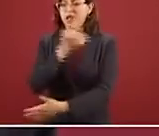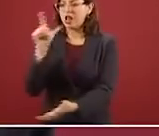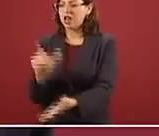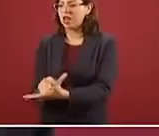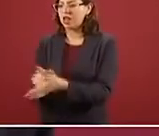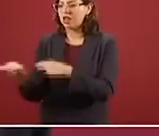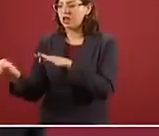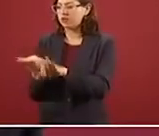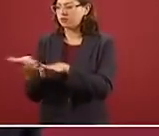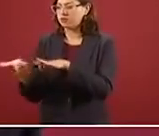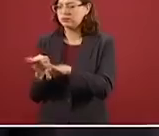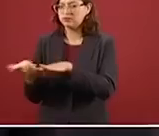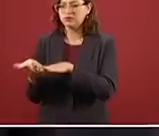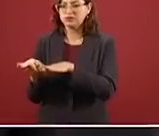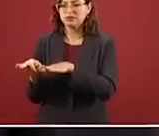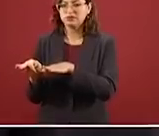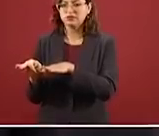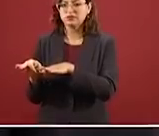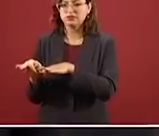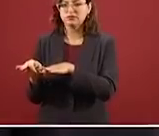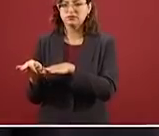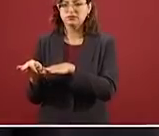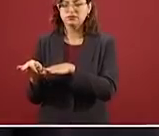reforma laboral,